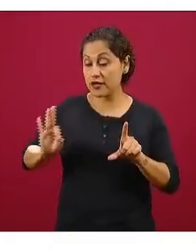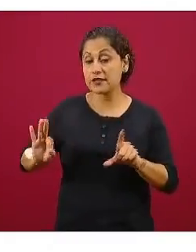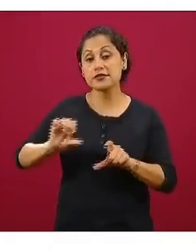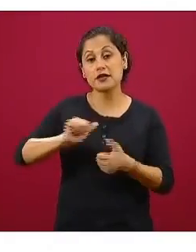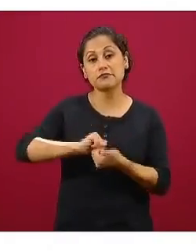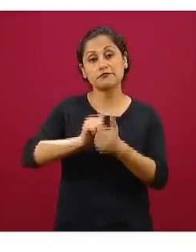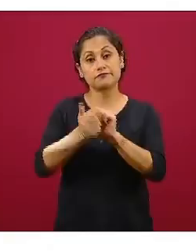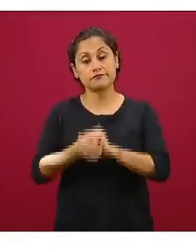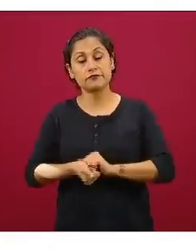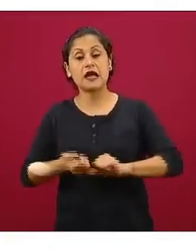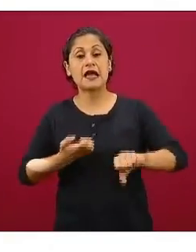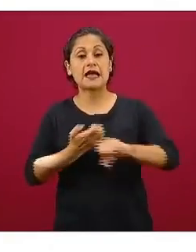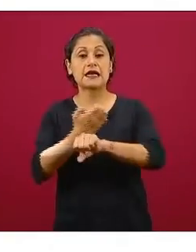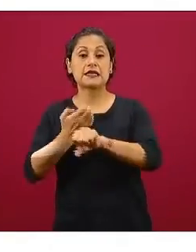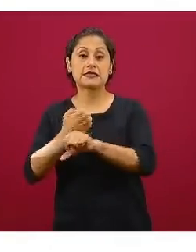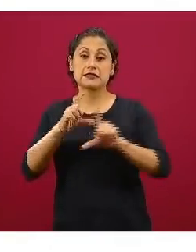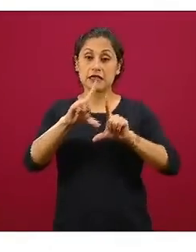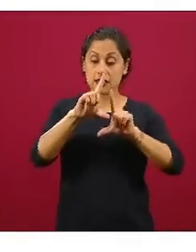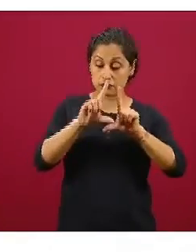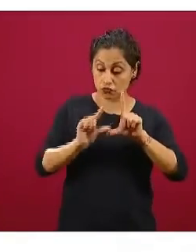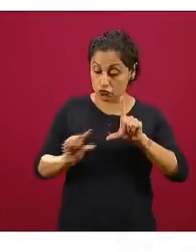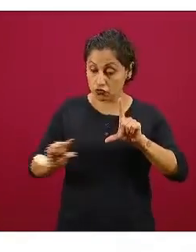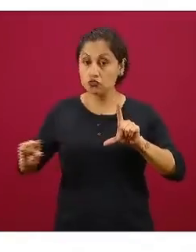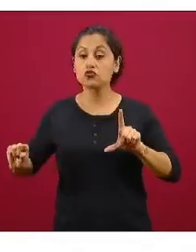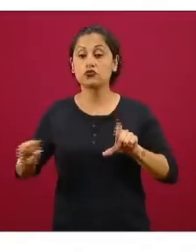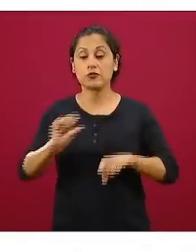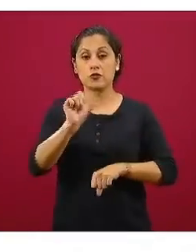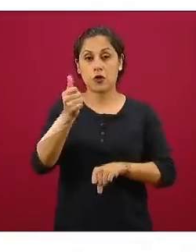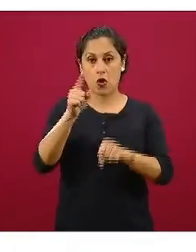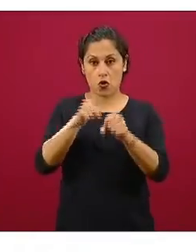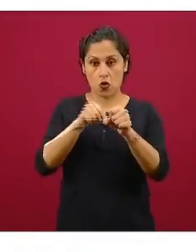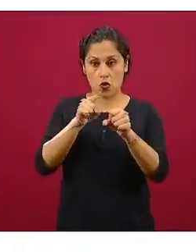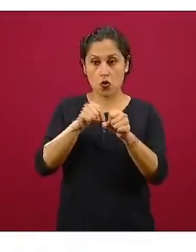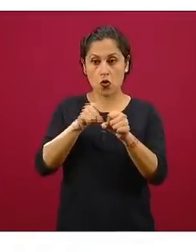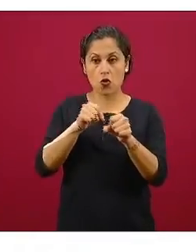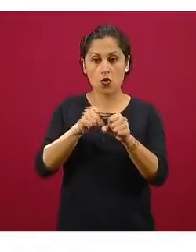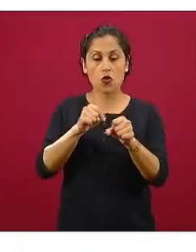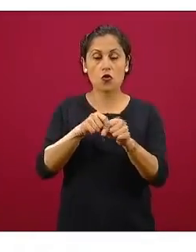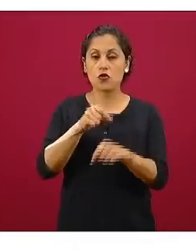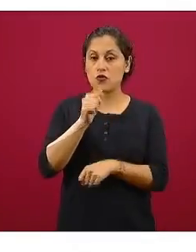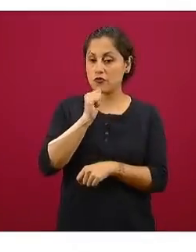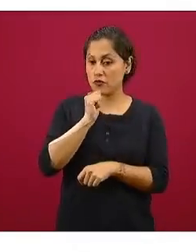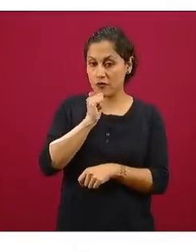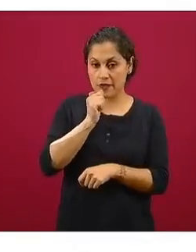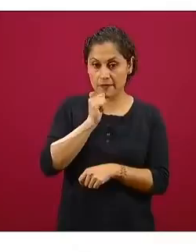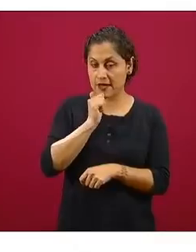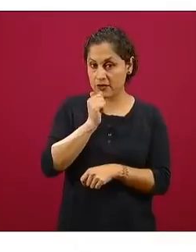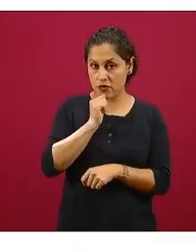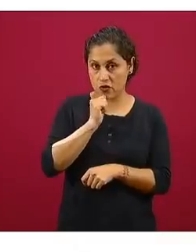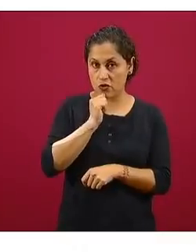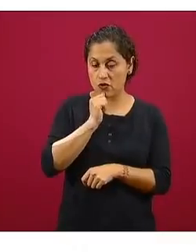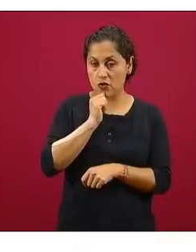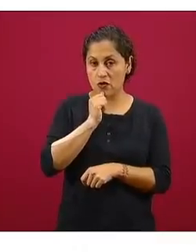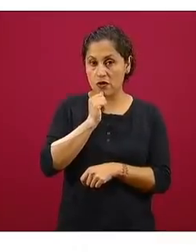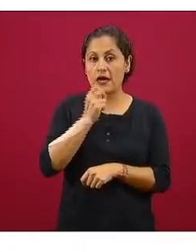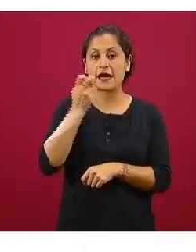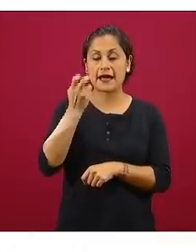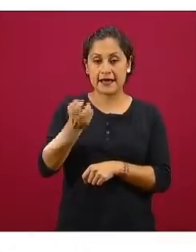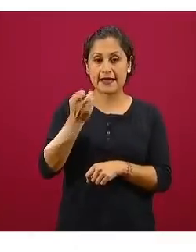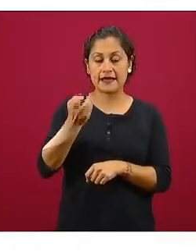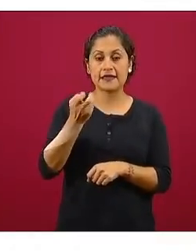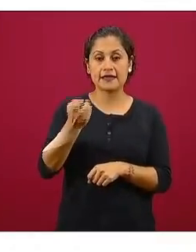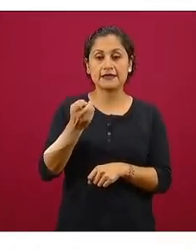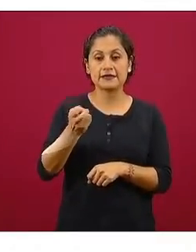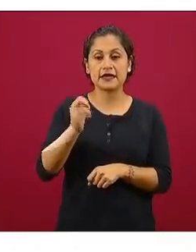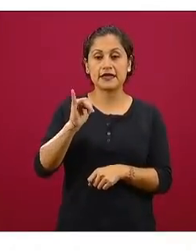son sospechosos, que aún no tienen un resultado de laboratorio reportado en la plataforma CISBER, y podemos ver